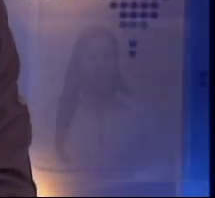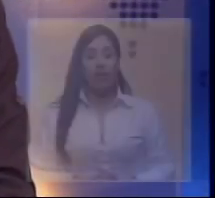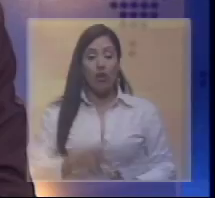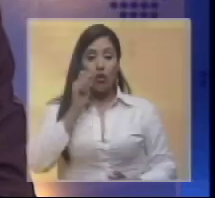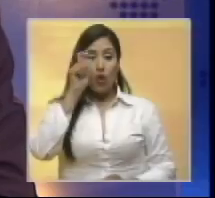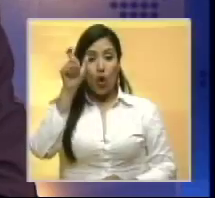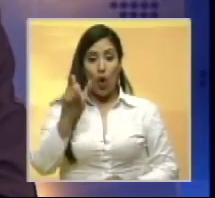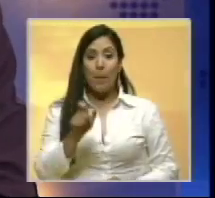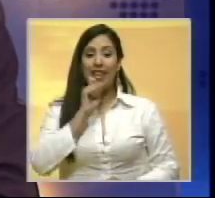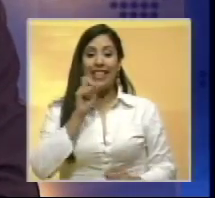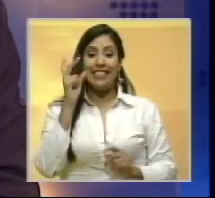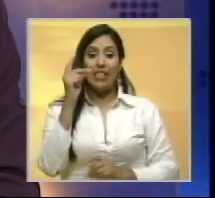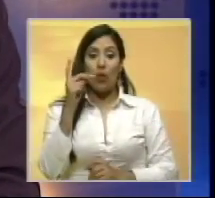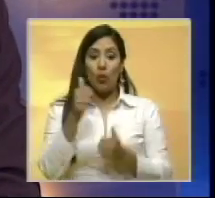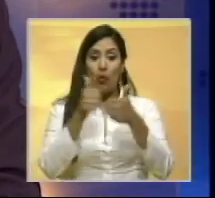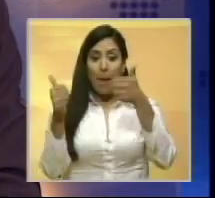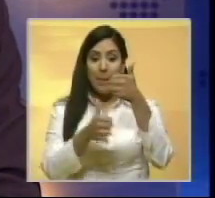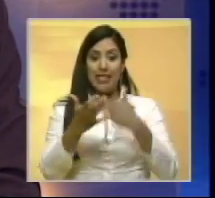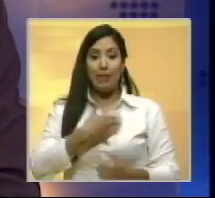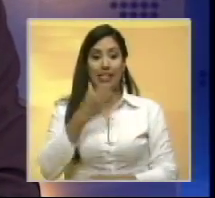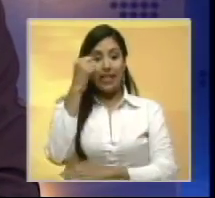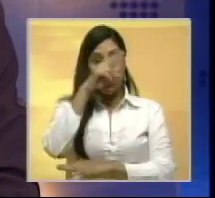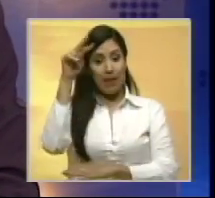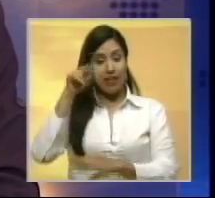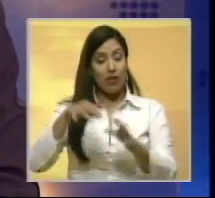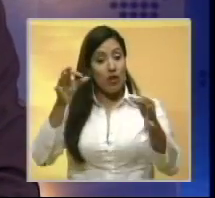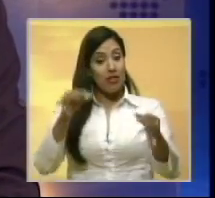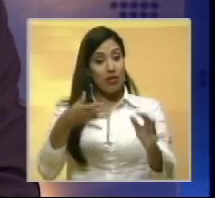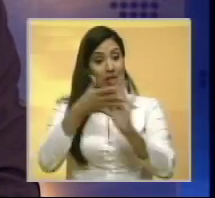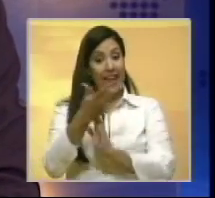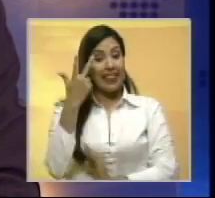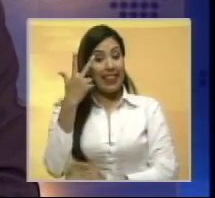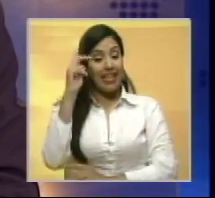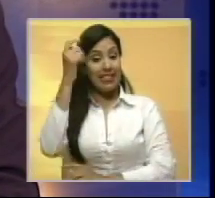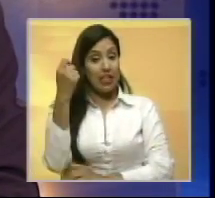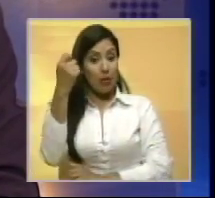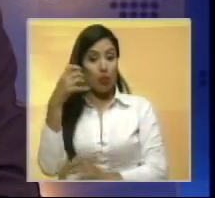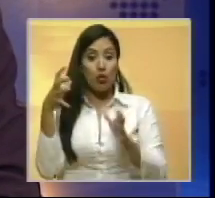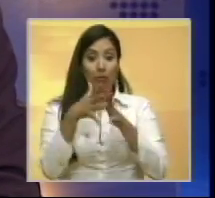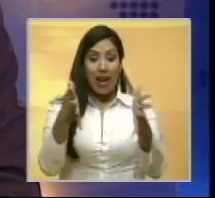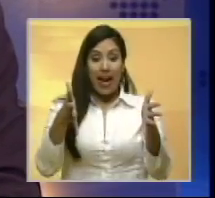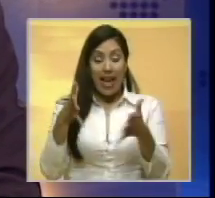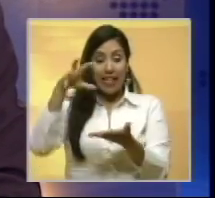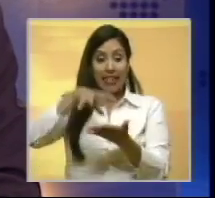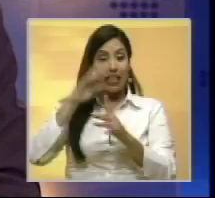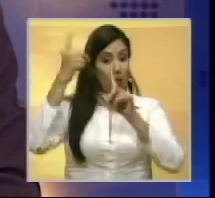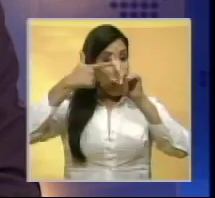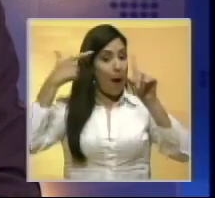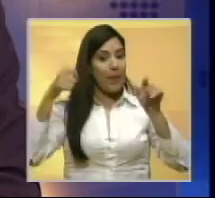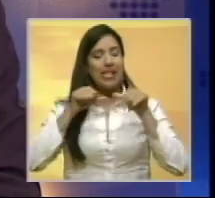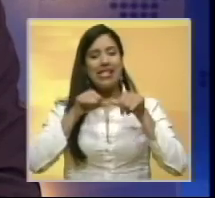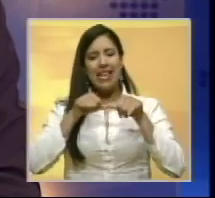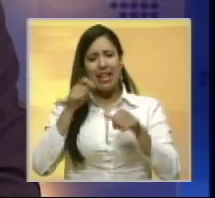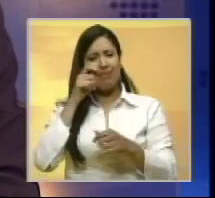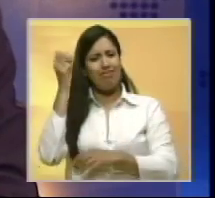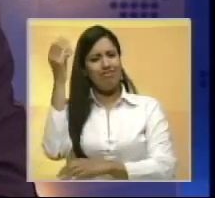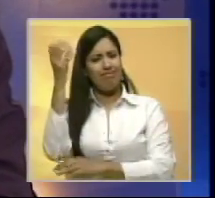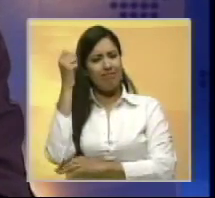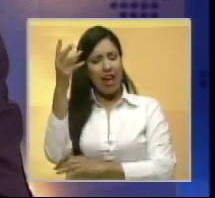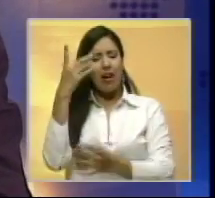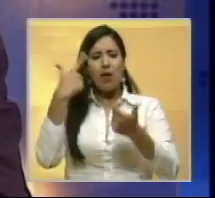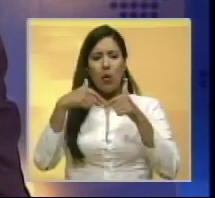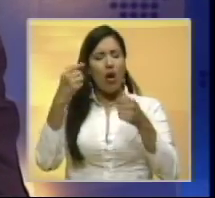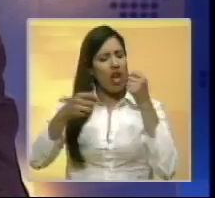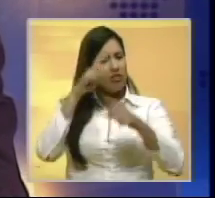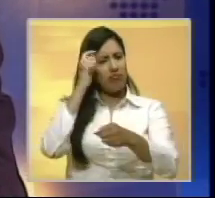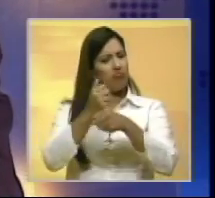Simón Calzadilla, segundo vicepresidente de la Asamblea Nacional, aseguró que los 3 diputados electos por el Estado Amazonas se mantendrán en el Parlamento realizando